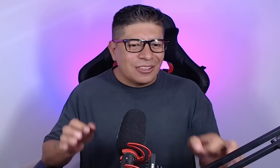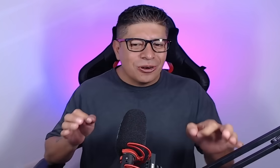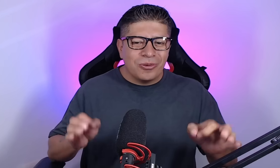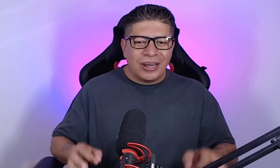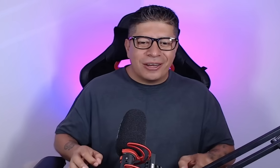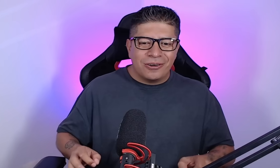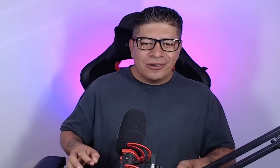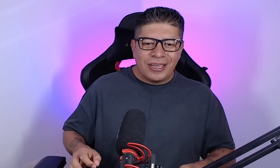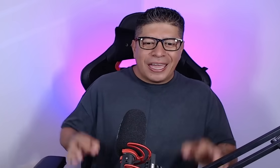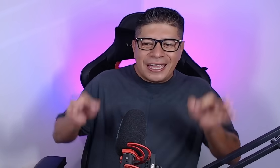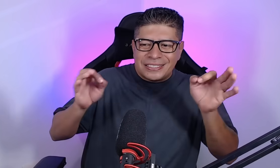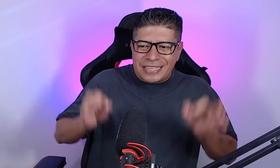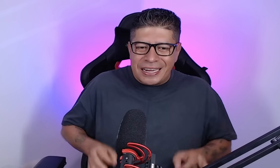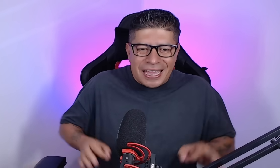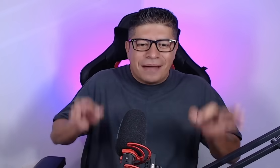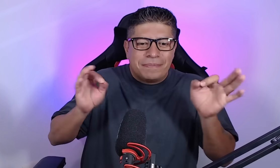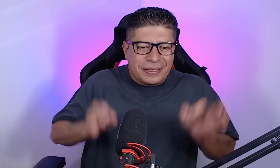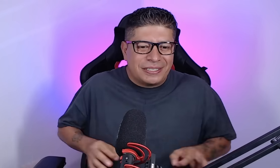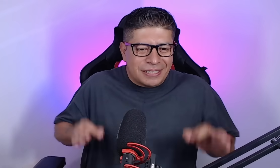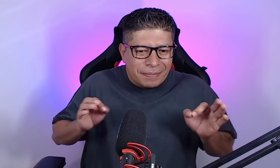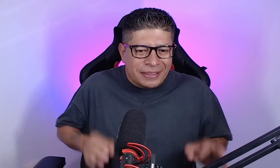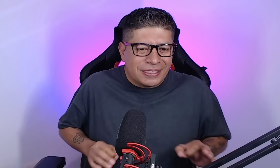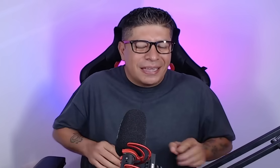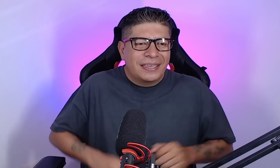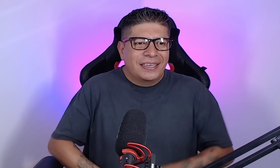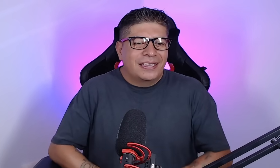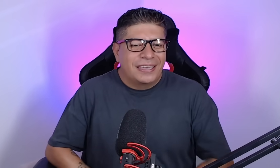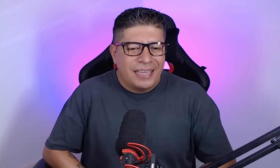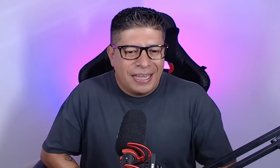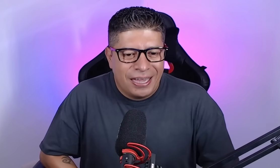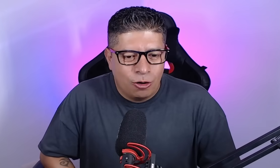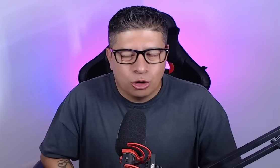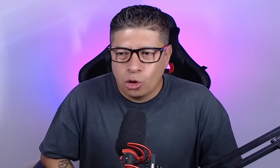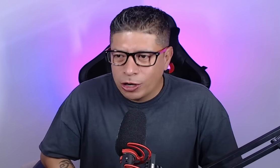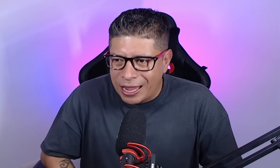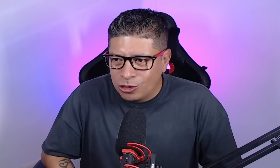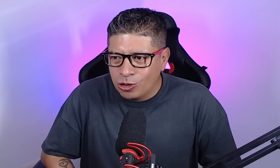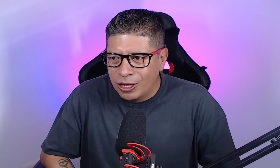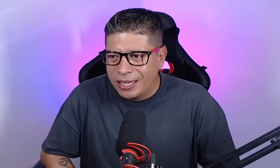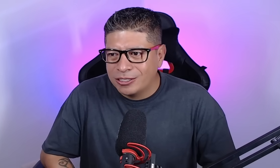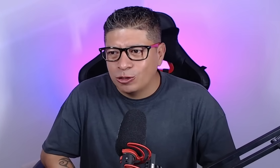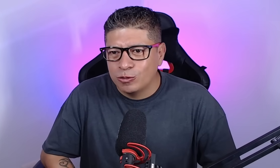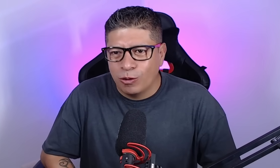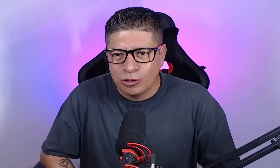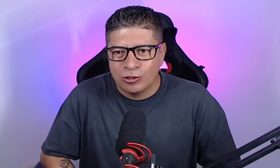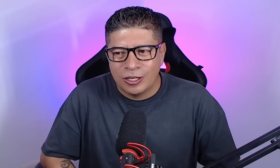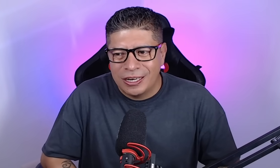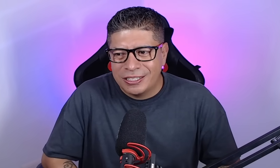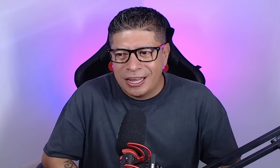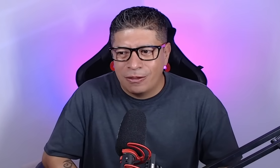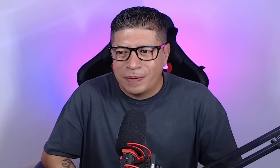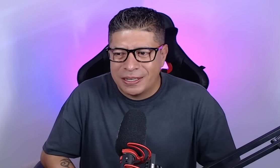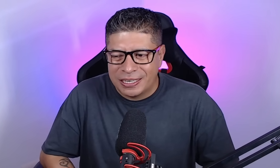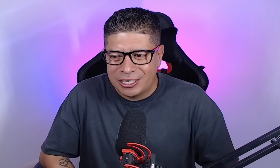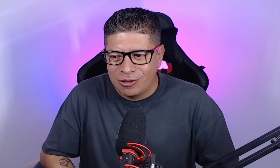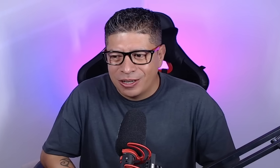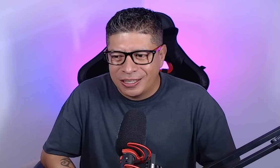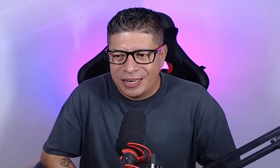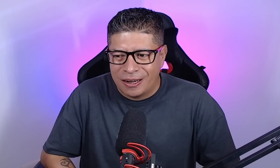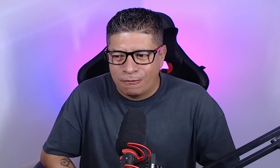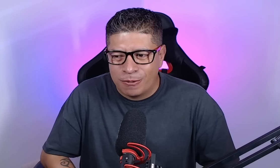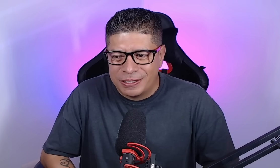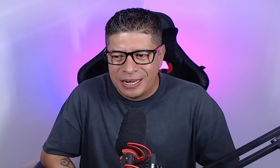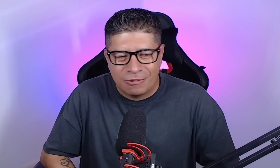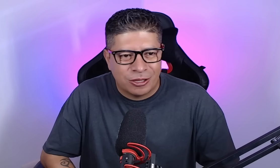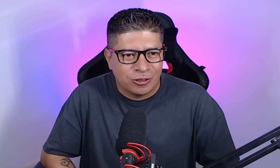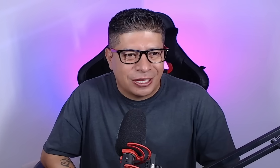Alejandro Moreno estaría precisamente eh otorgando estos votos en el senado para que se concreten